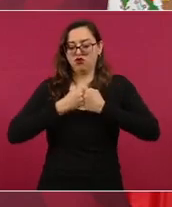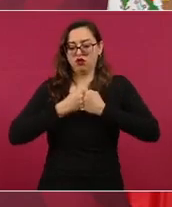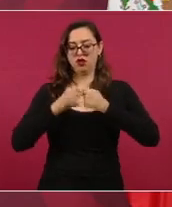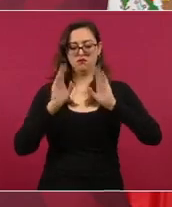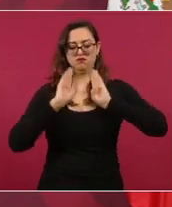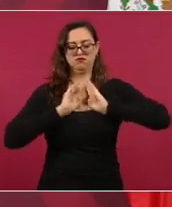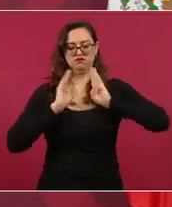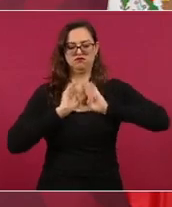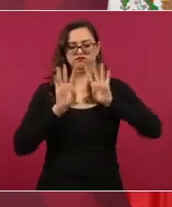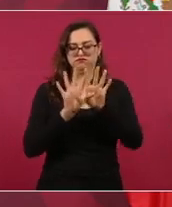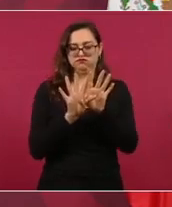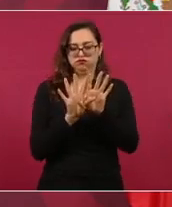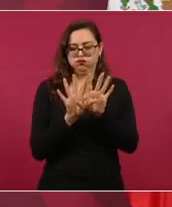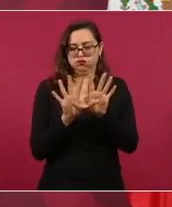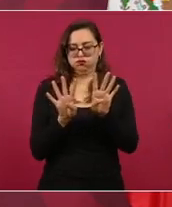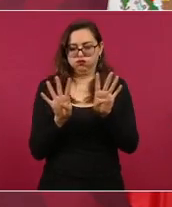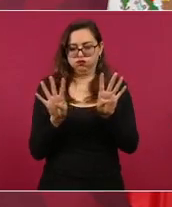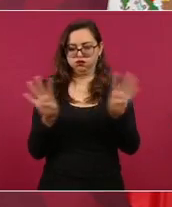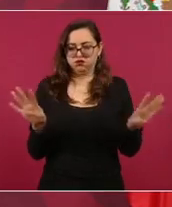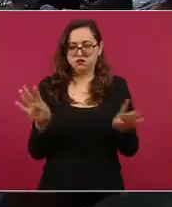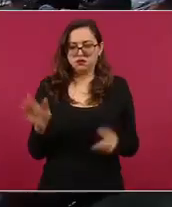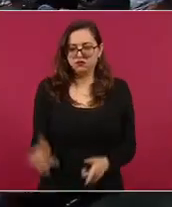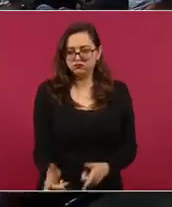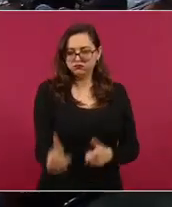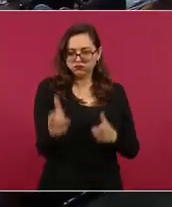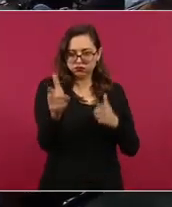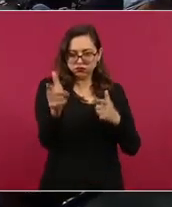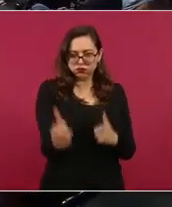en toda la frontera con cañones